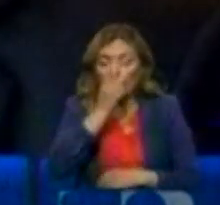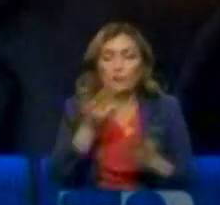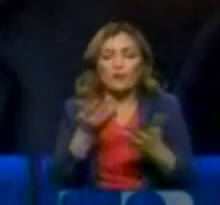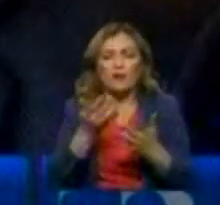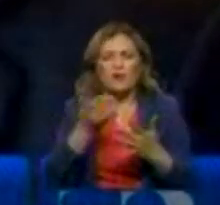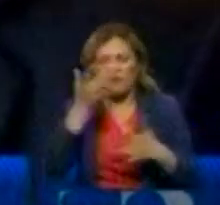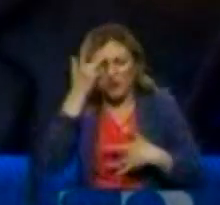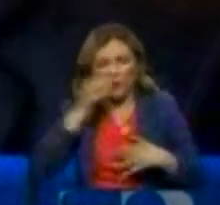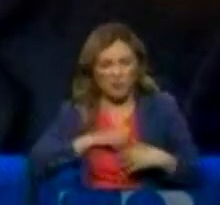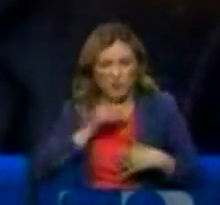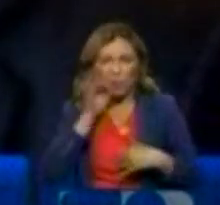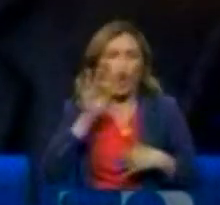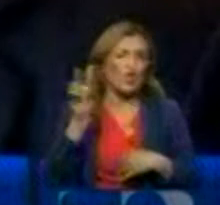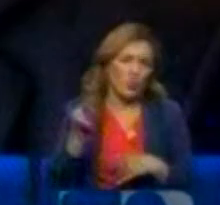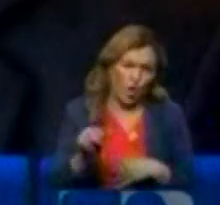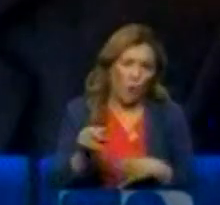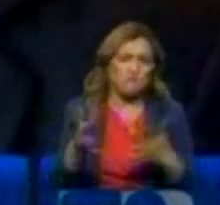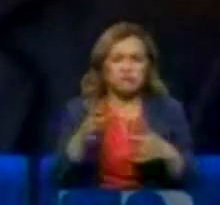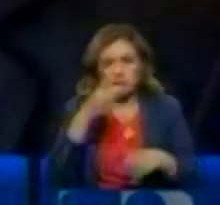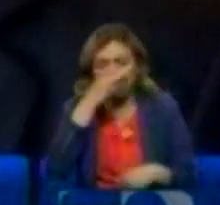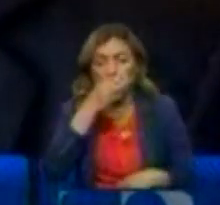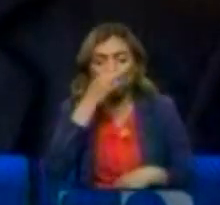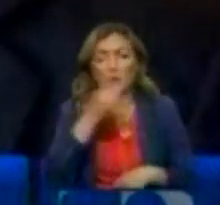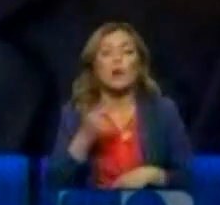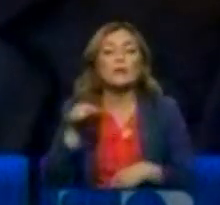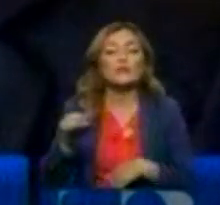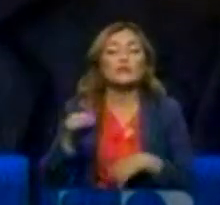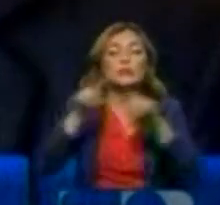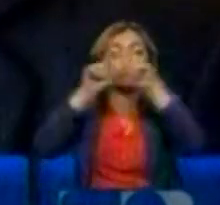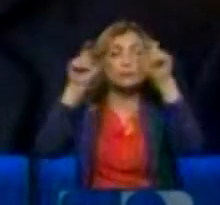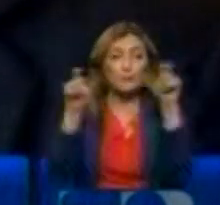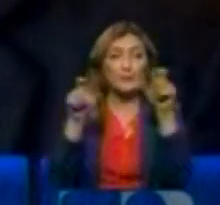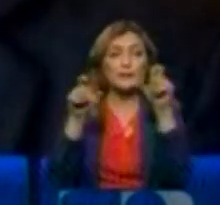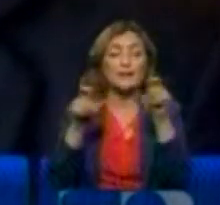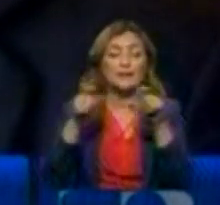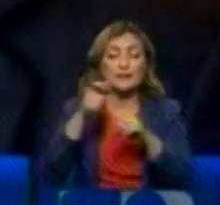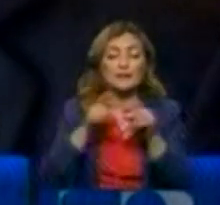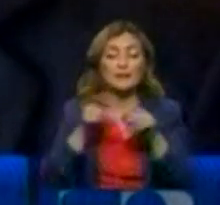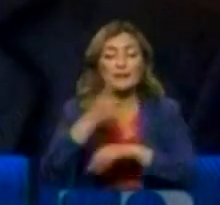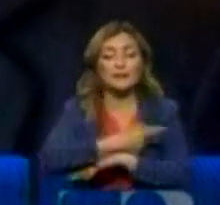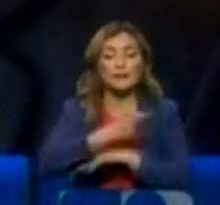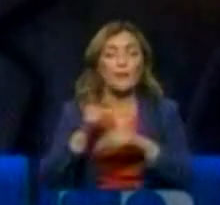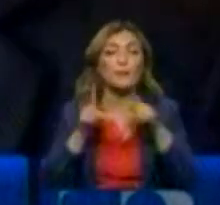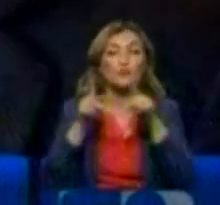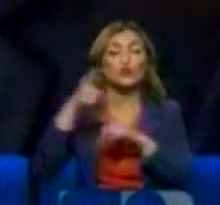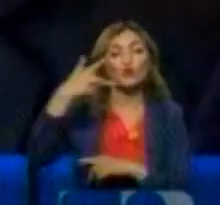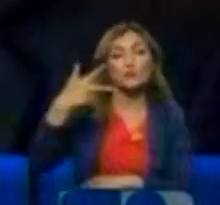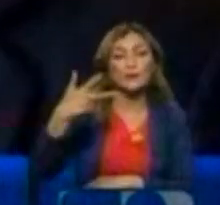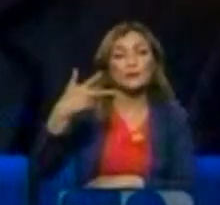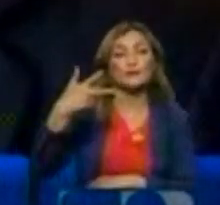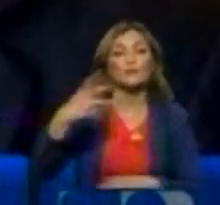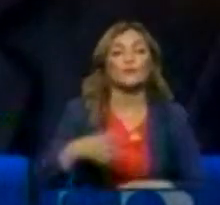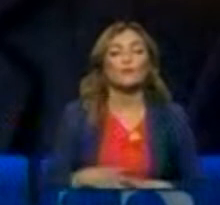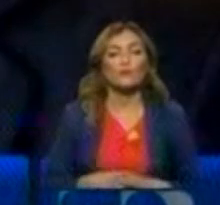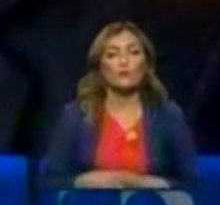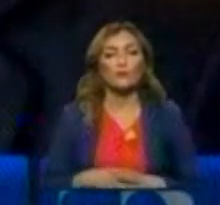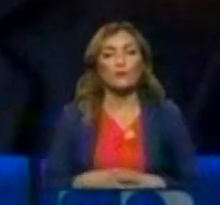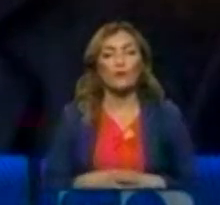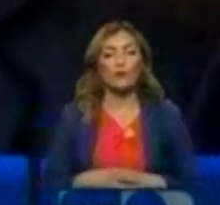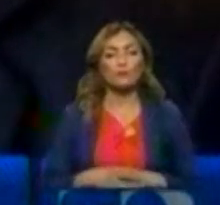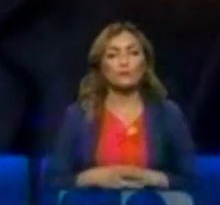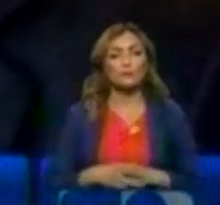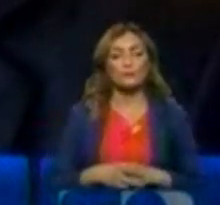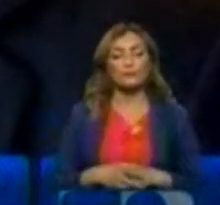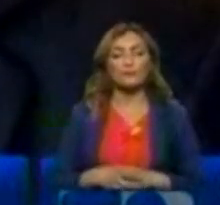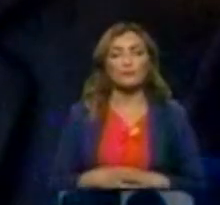coronavirus le le le da tres días de permiso para que se vaya a recuperar de esos síntomas aparte